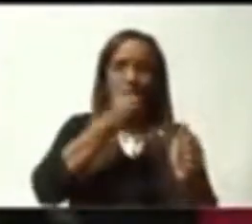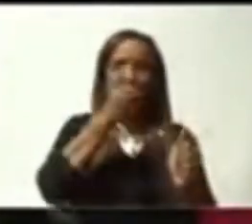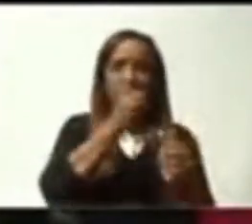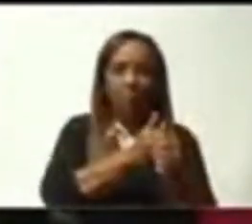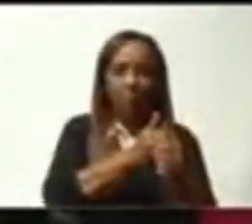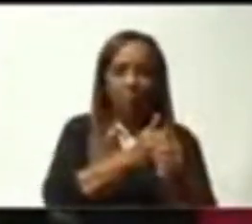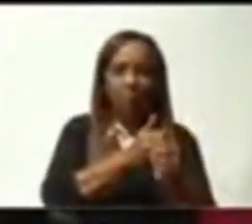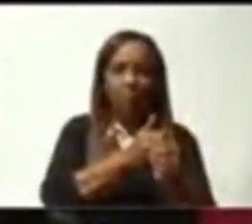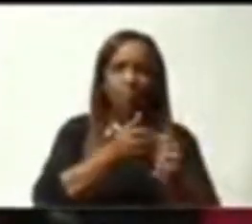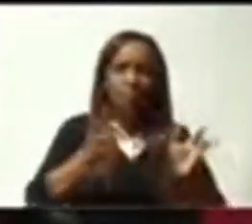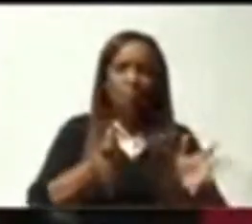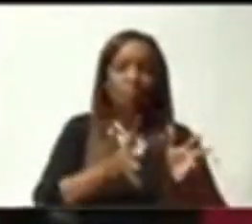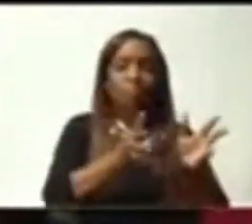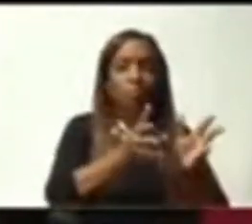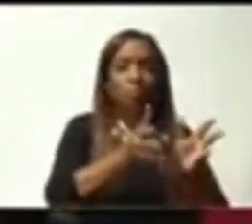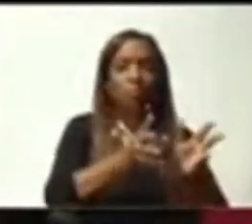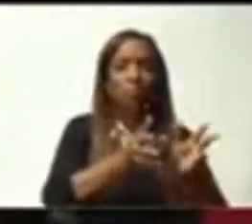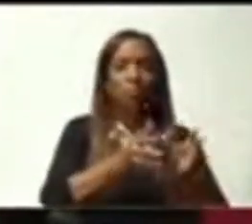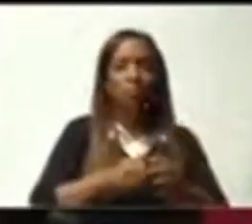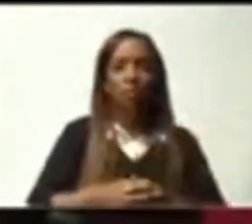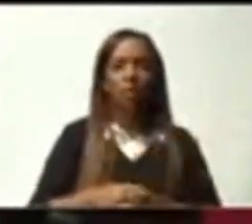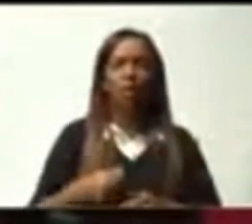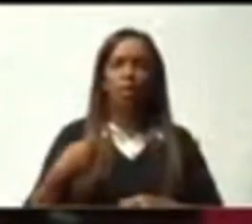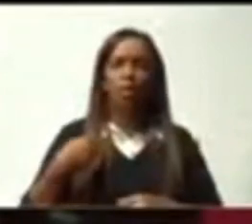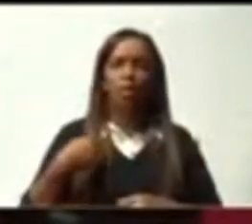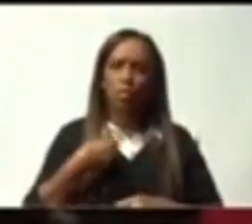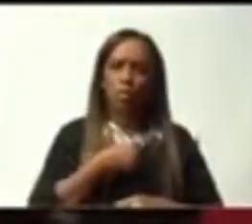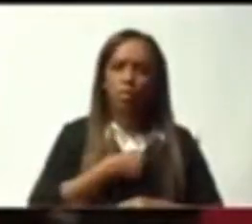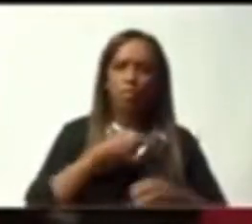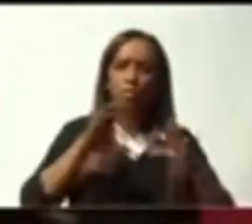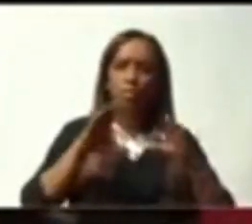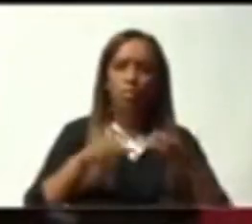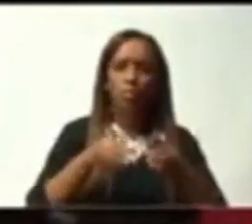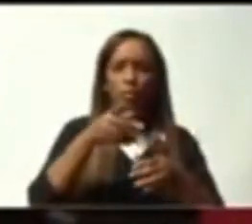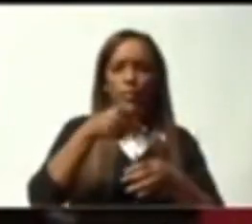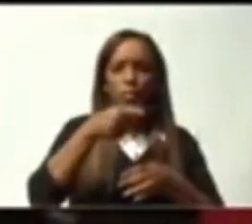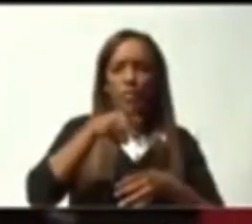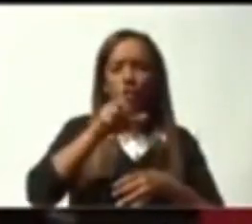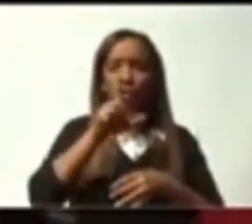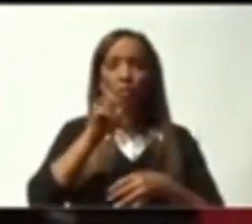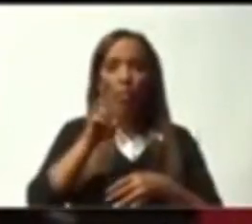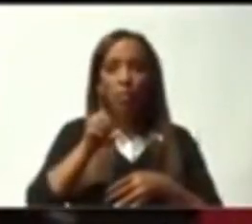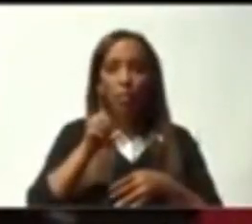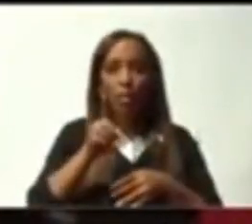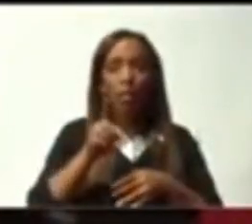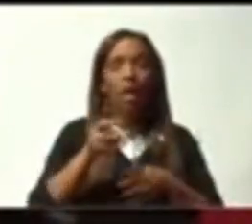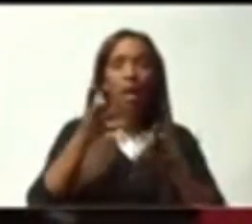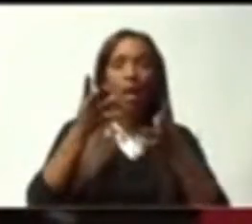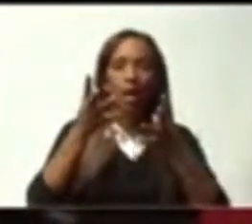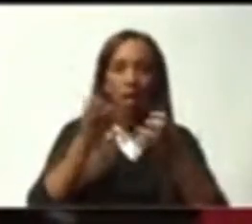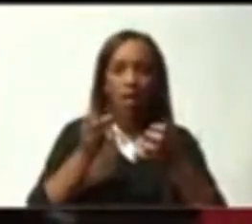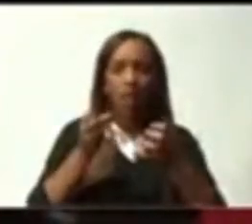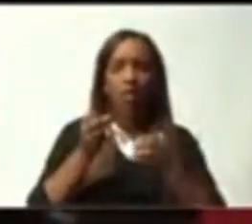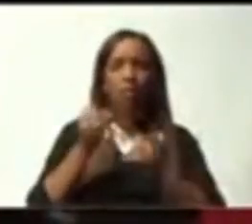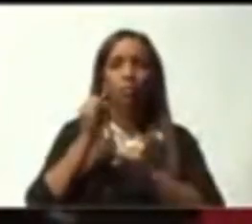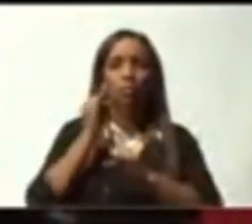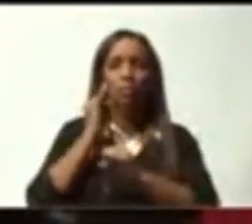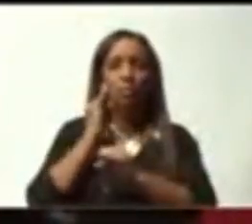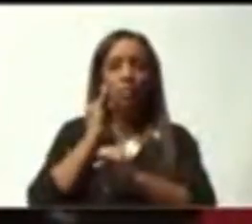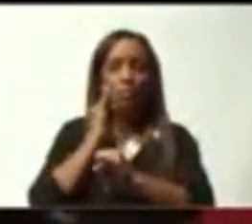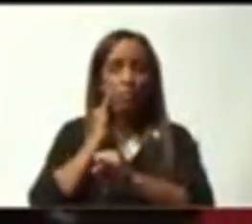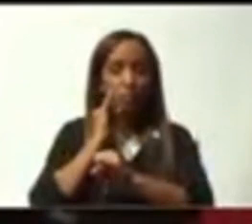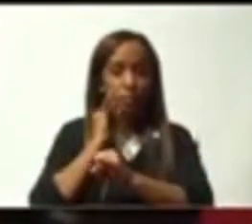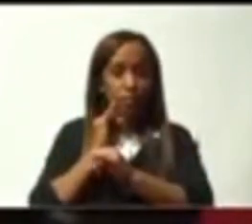y de normas, y el PLD ha sido el abanderado de institucionalizar el Estado Dominicano. Por eso nosotros